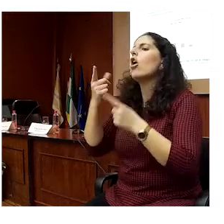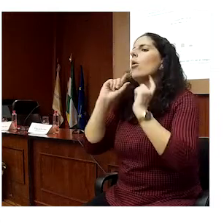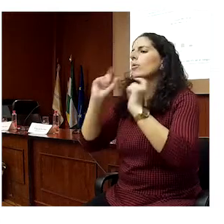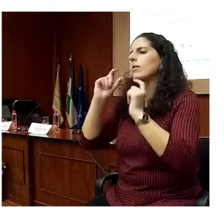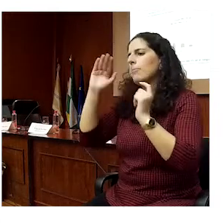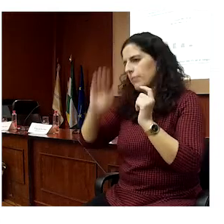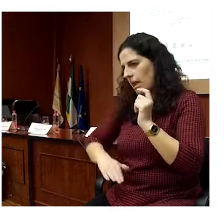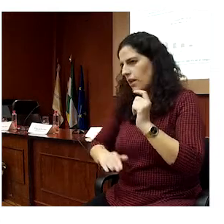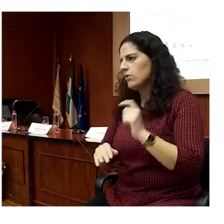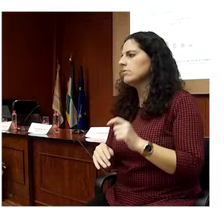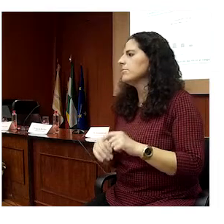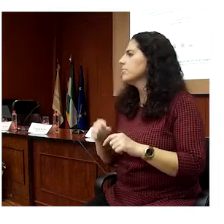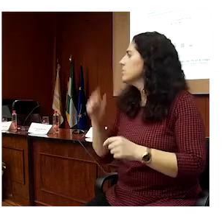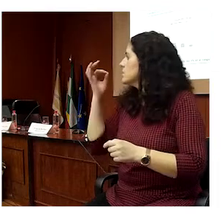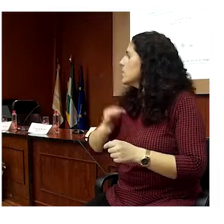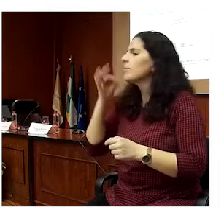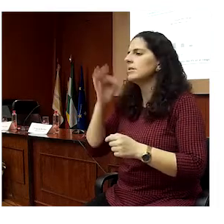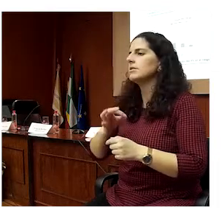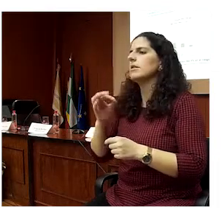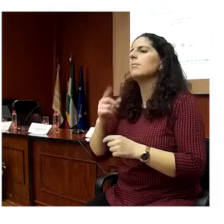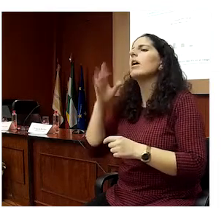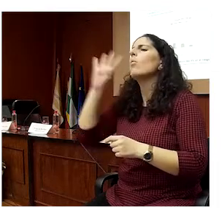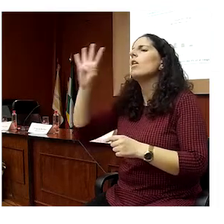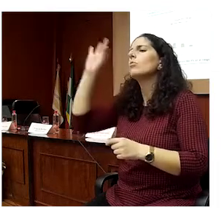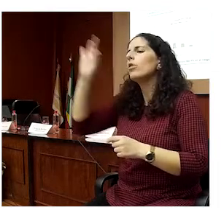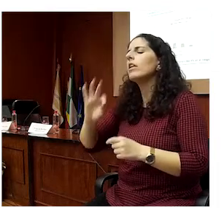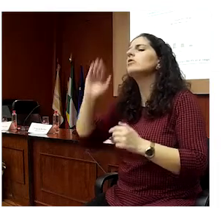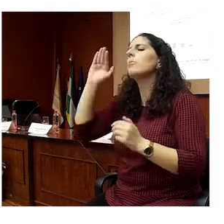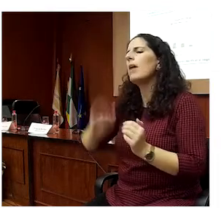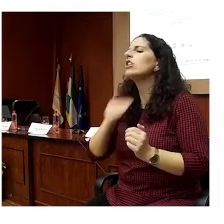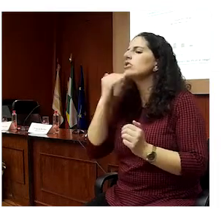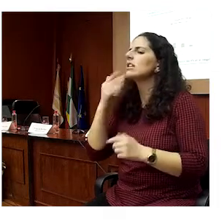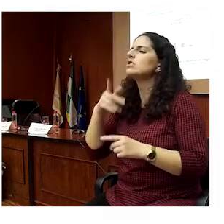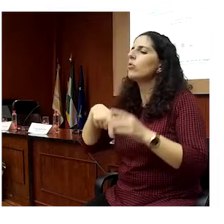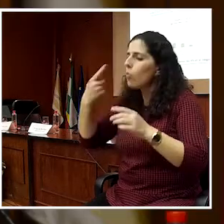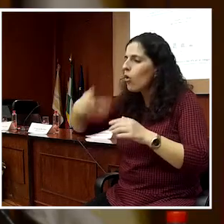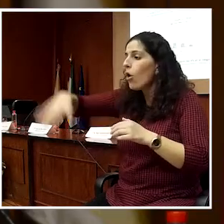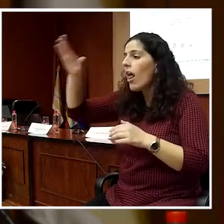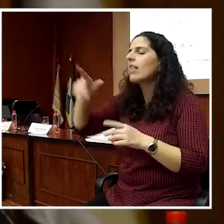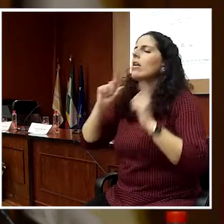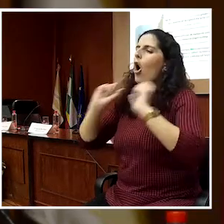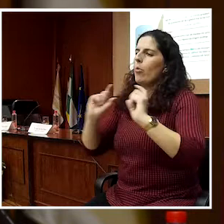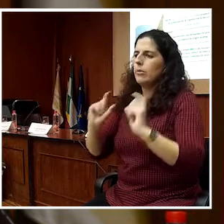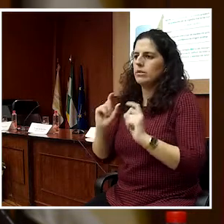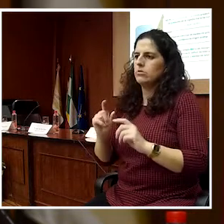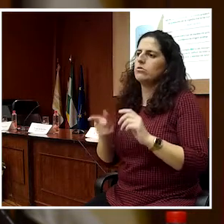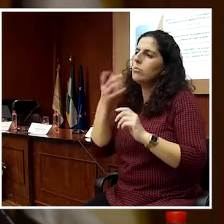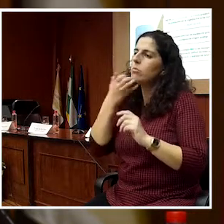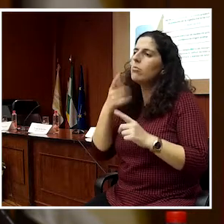leche materna disminuimos el riesgo hasta en un 4% para desarrollar obesidad.